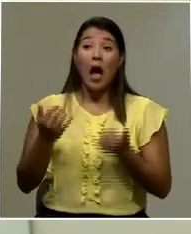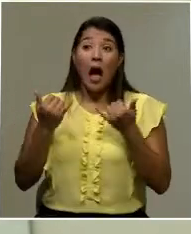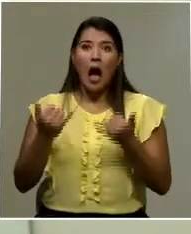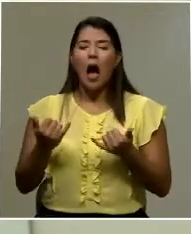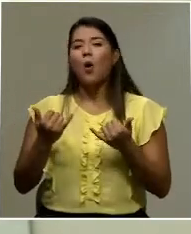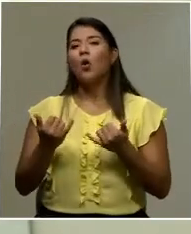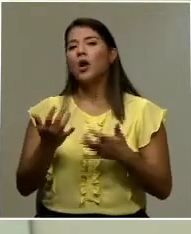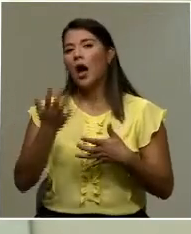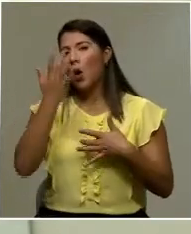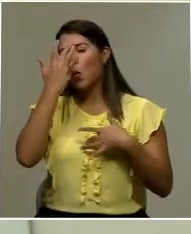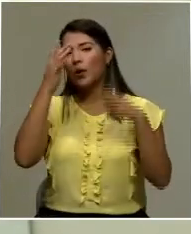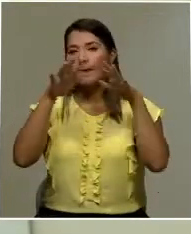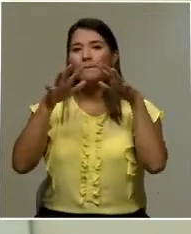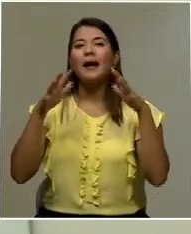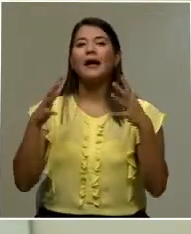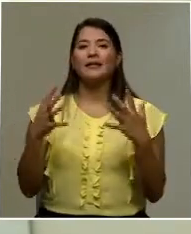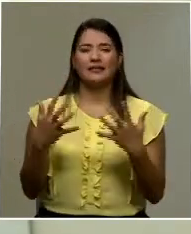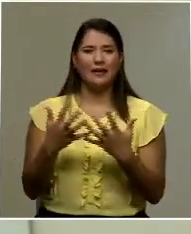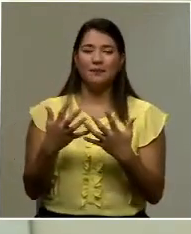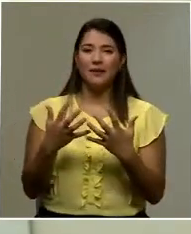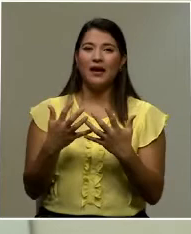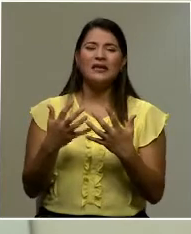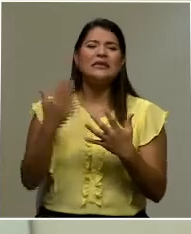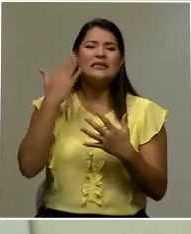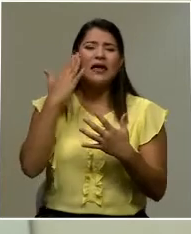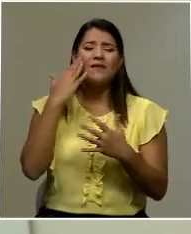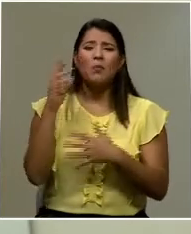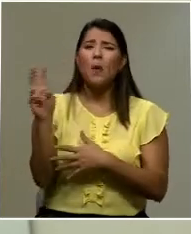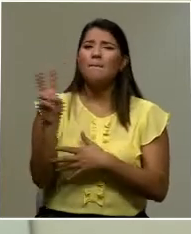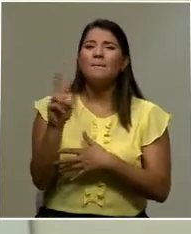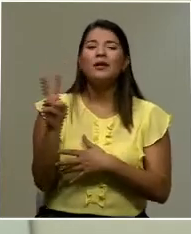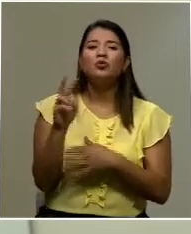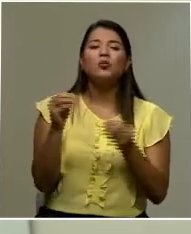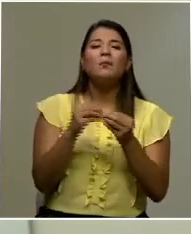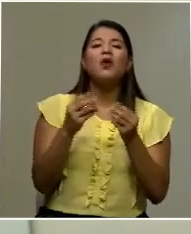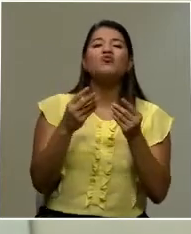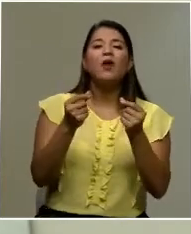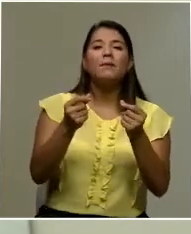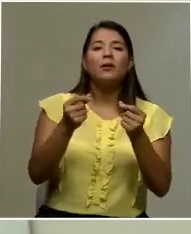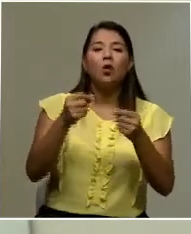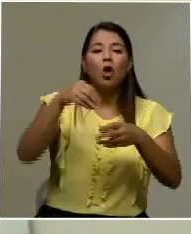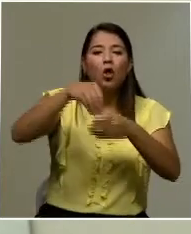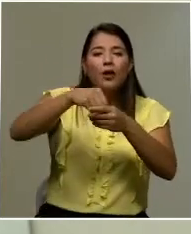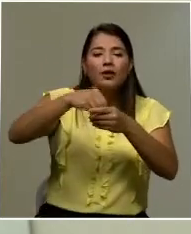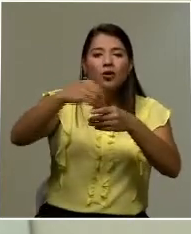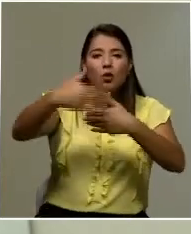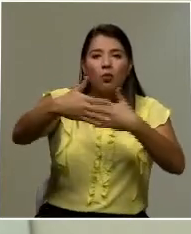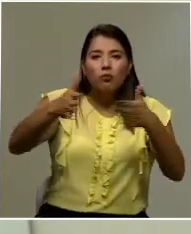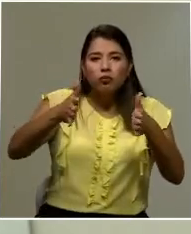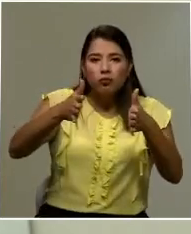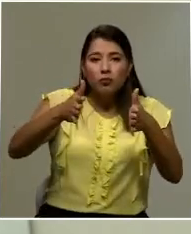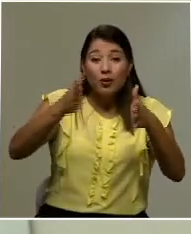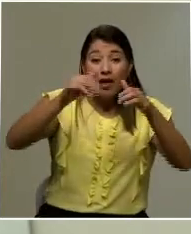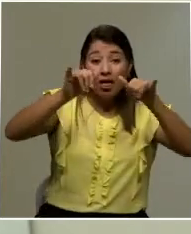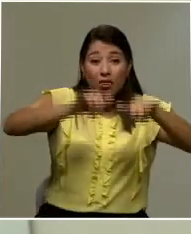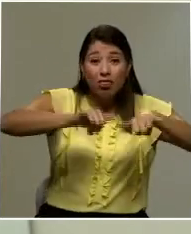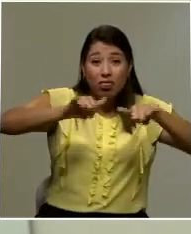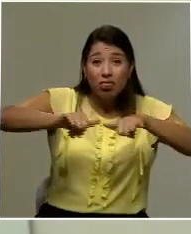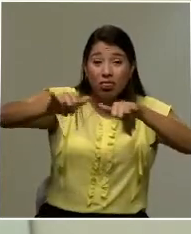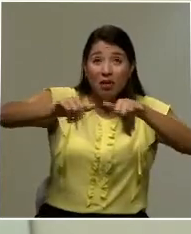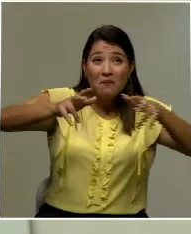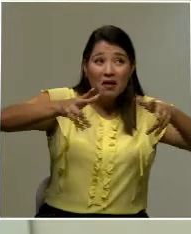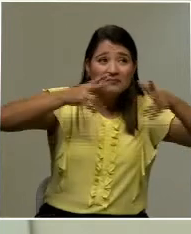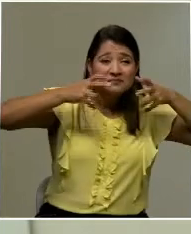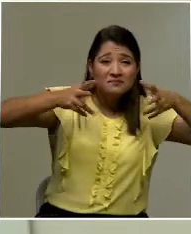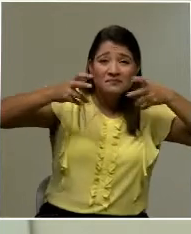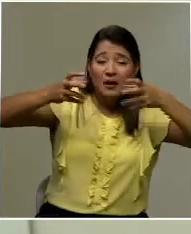interiores. Este virus se transmite bien en interiores y muy mal en exteriores. Hay estudios que demuestran que es unas 20 veces más fácil